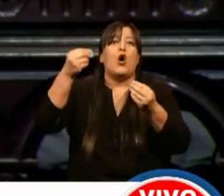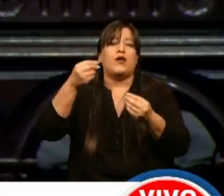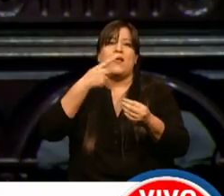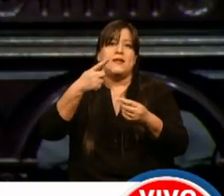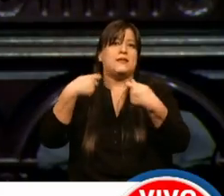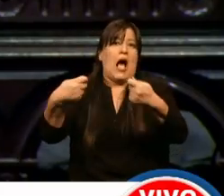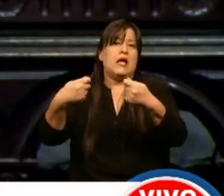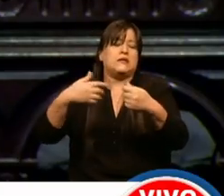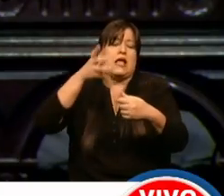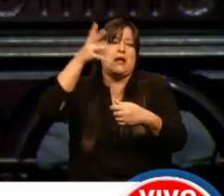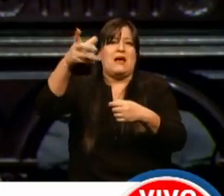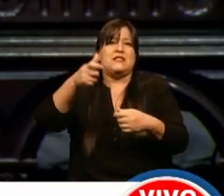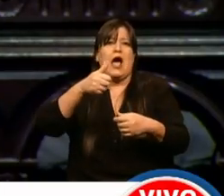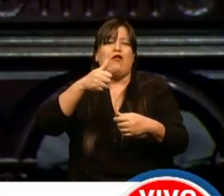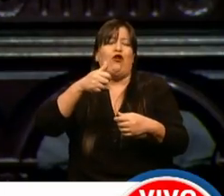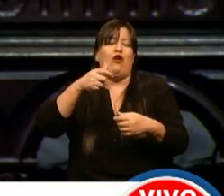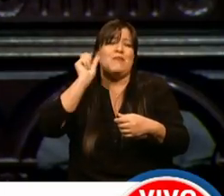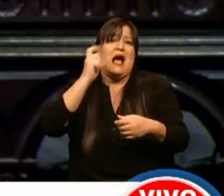luego sí